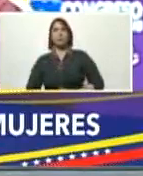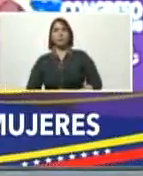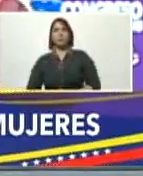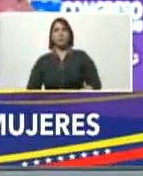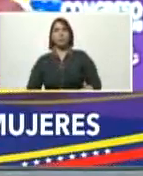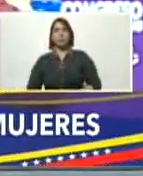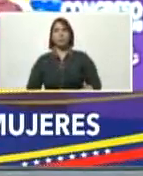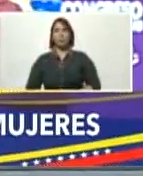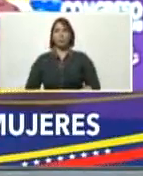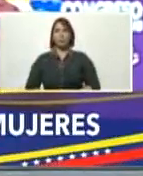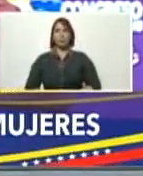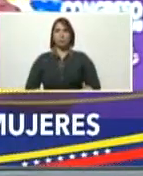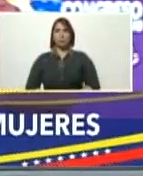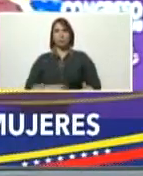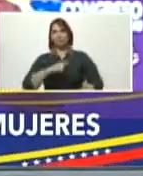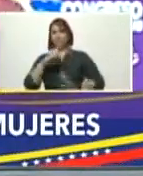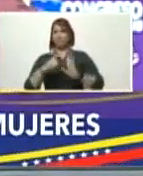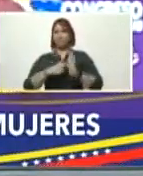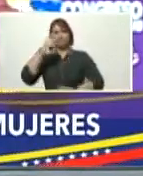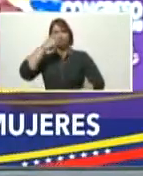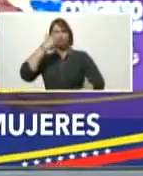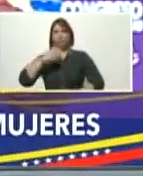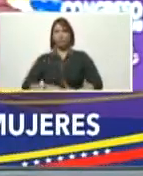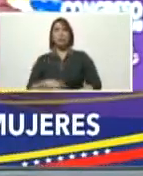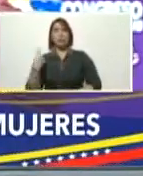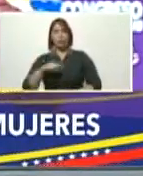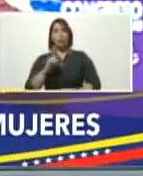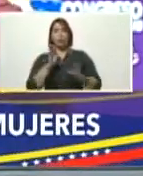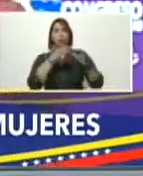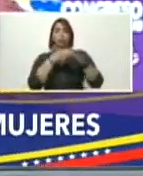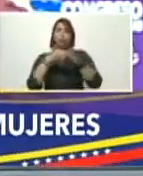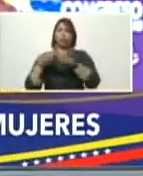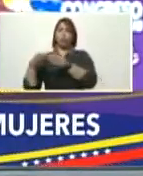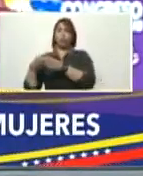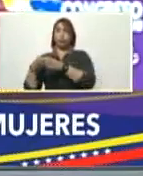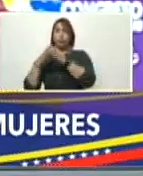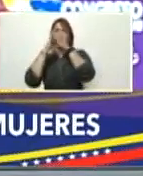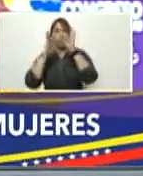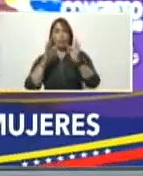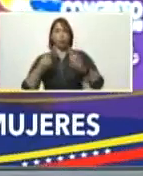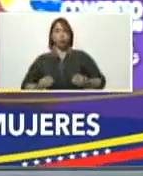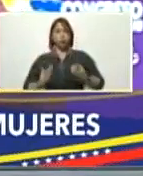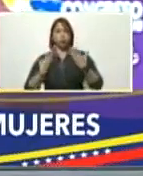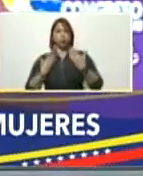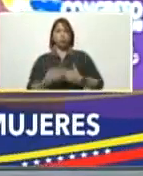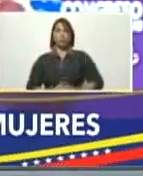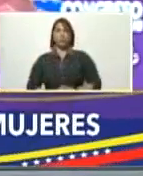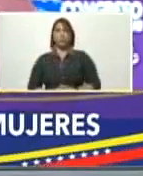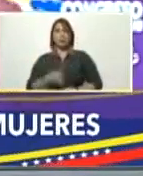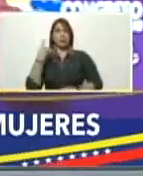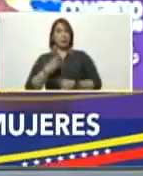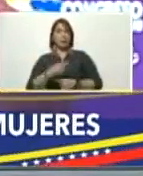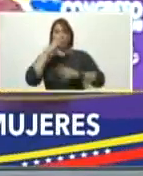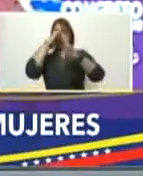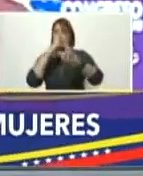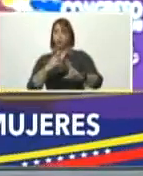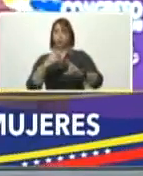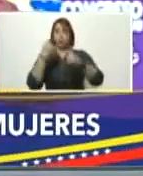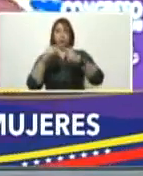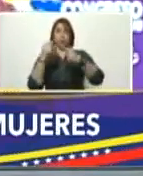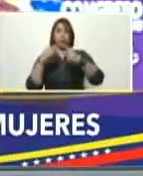estoy seguro, absolutamente, tiene sus organizaciones, sus formas de expresión y debemos respetar la